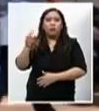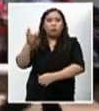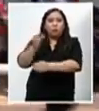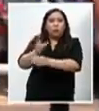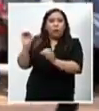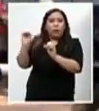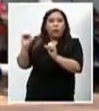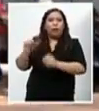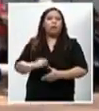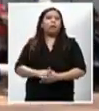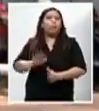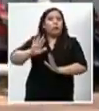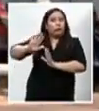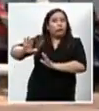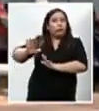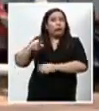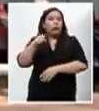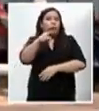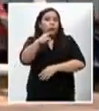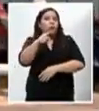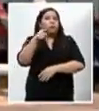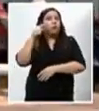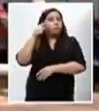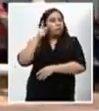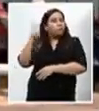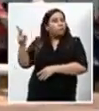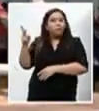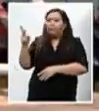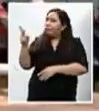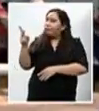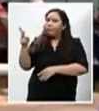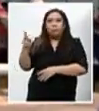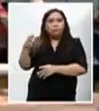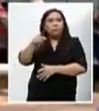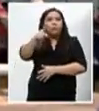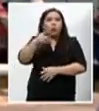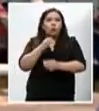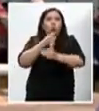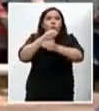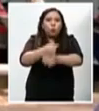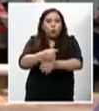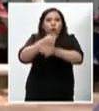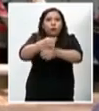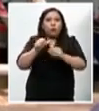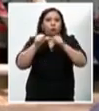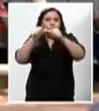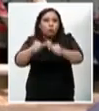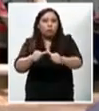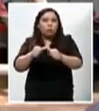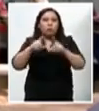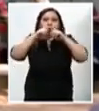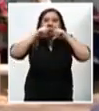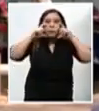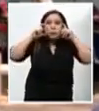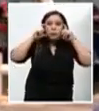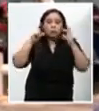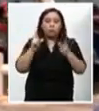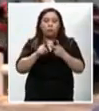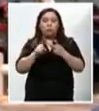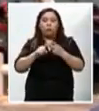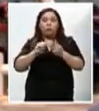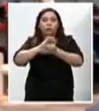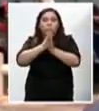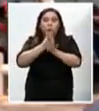pido continuar de manera estricta con las medidas de bioseguridad, aunque ya nos hayan puesto